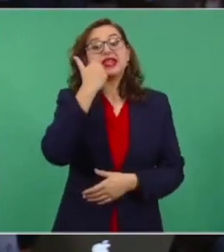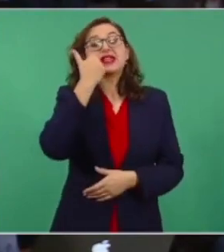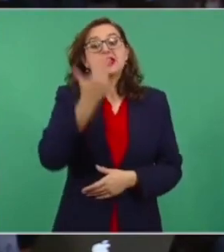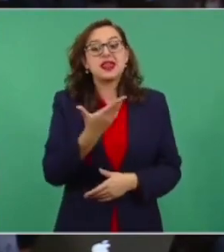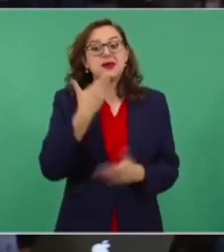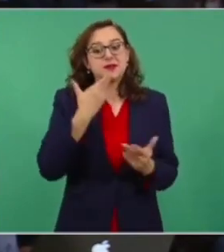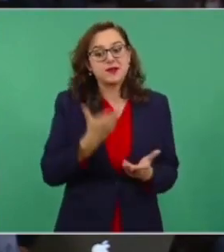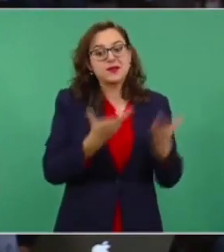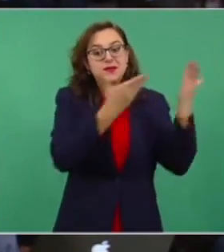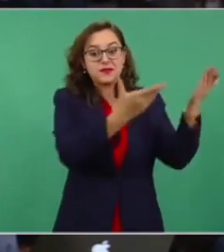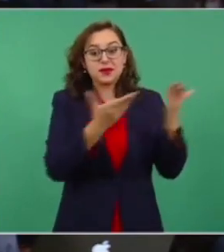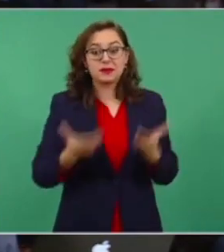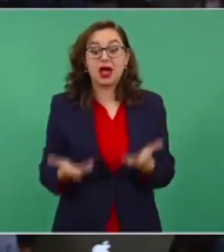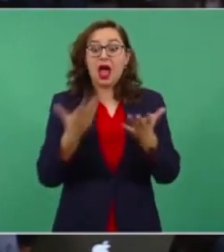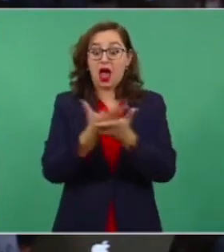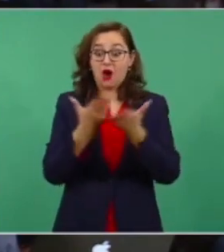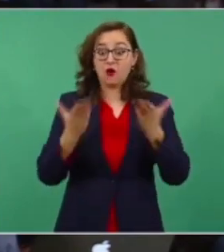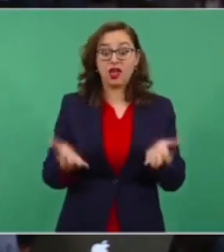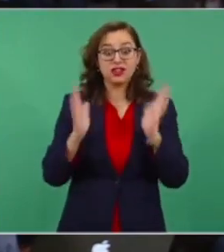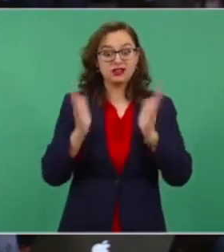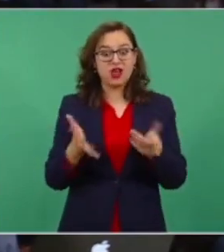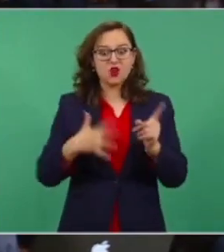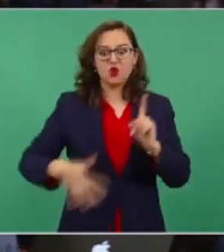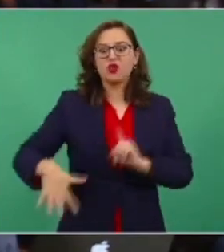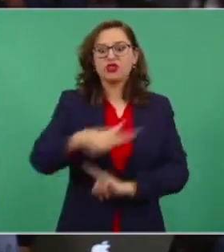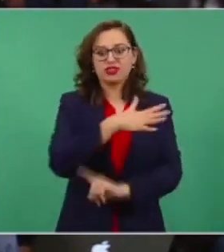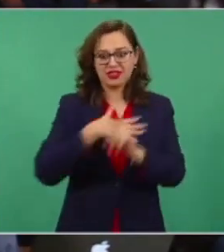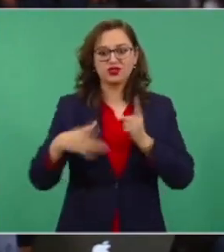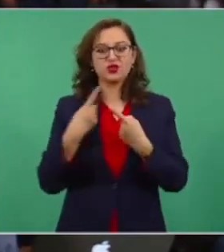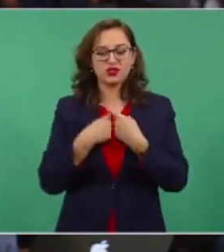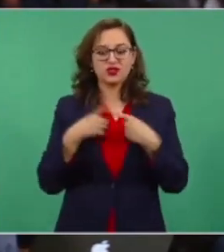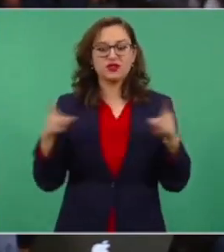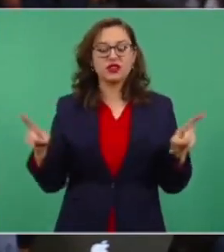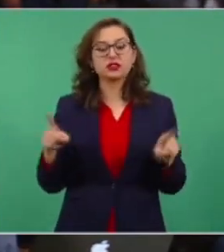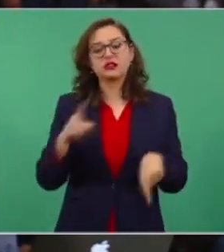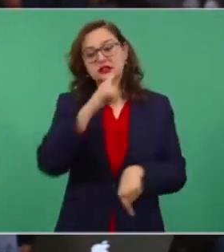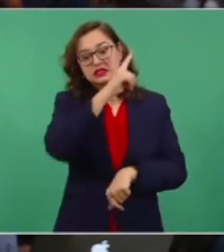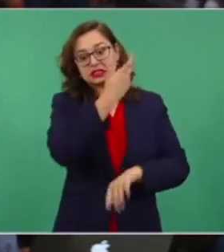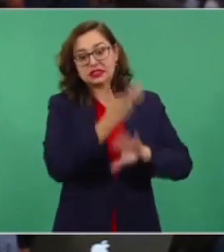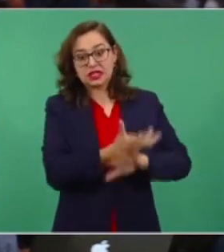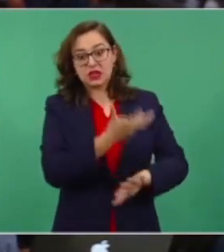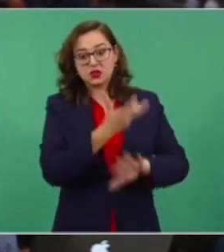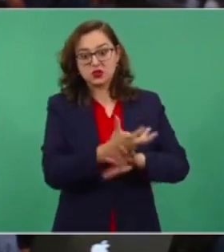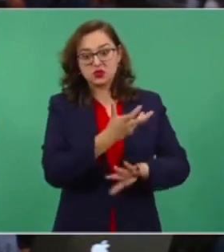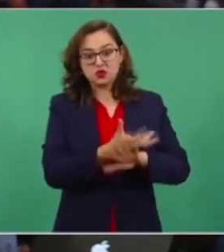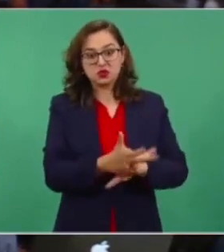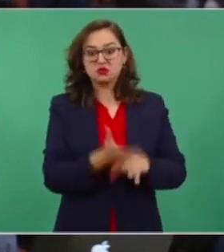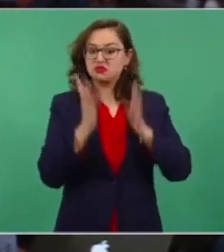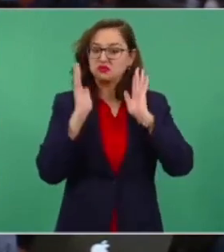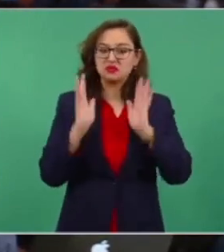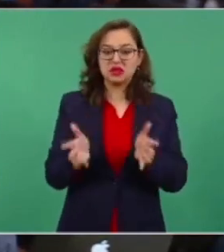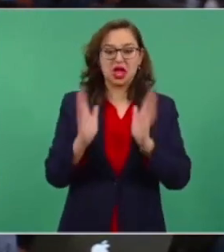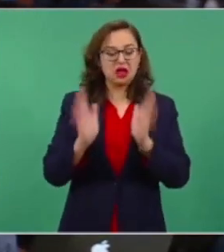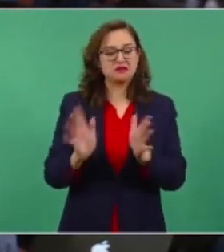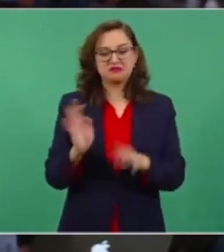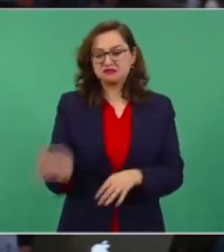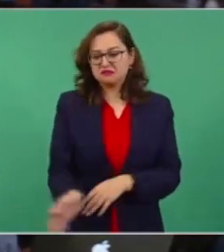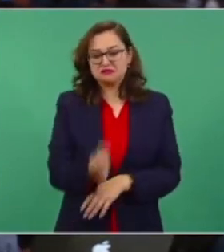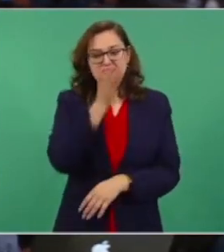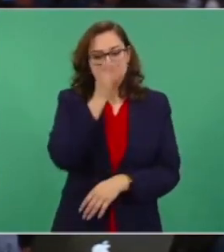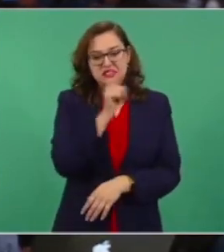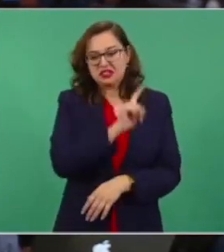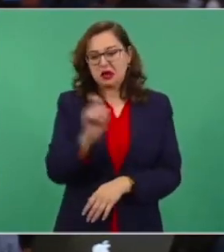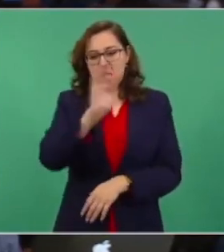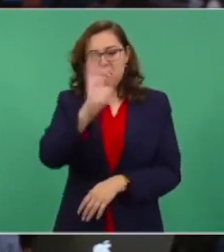día de hoy con otras condiciones, porque como usted sabe, allá en Estados Unidos prácticamente está vacunada pues toda